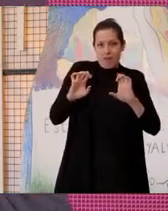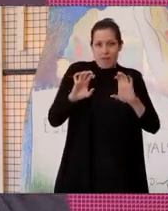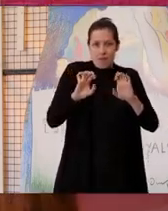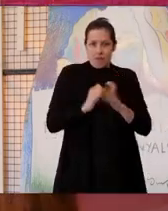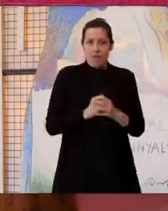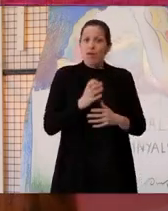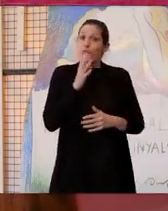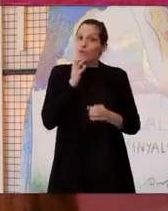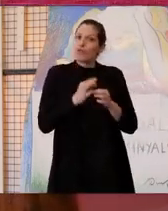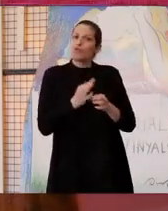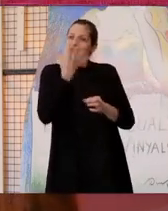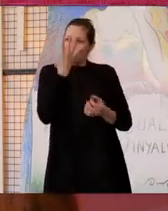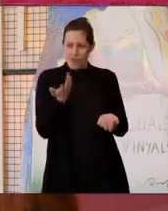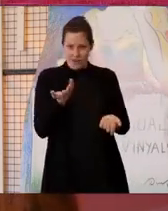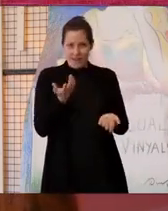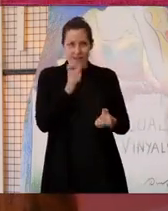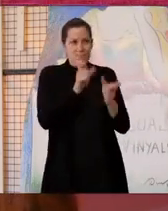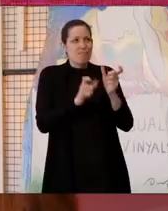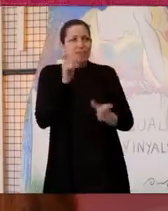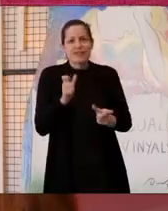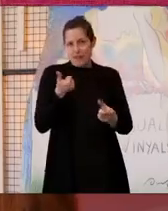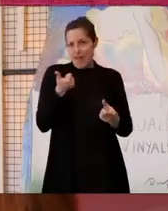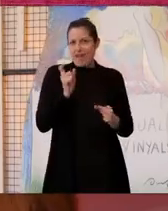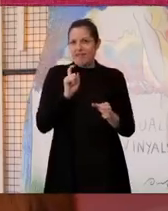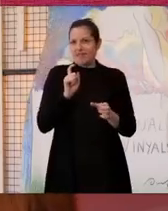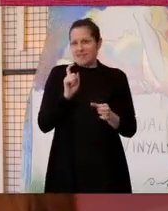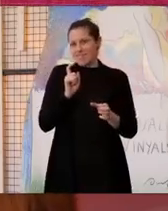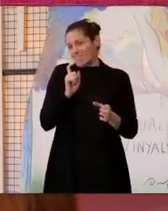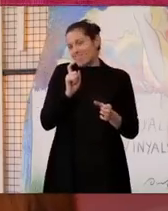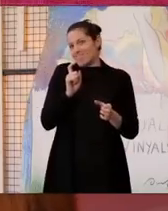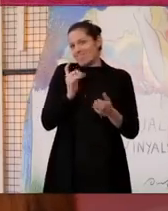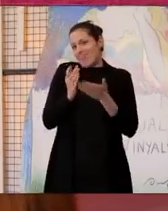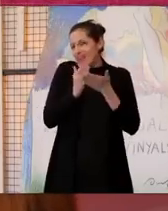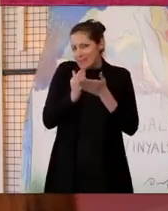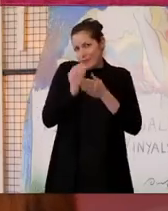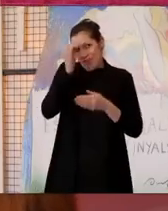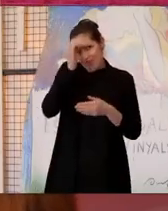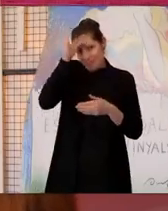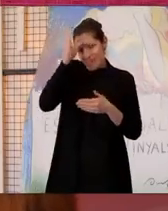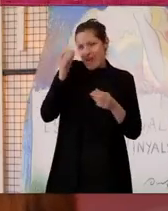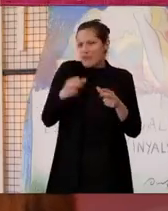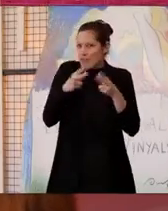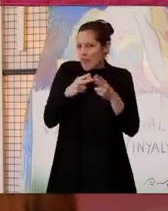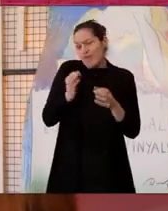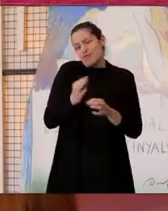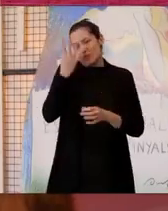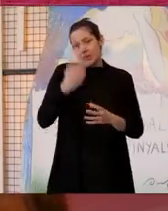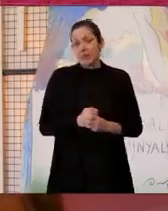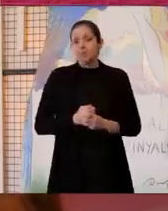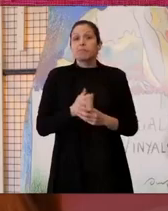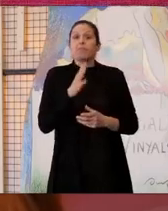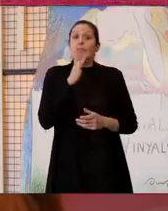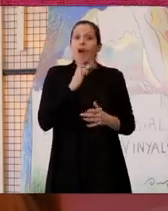los que nos dedicamos a la sociología estás de acuerdo y bueno ahora voy a hablar del liderazgo femenino